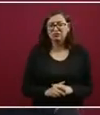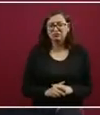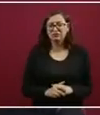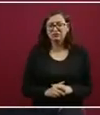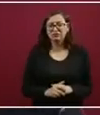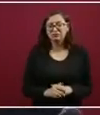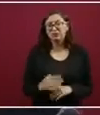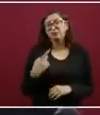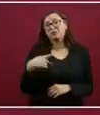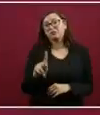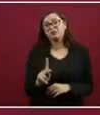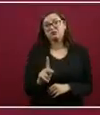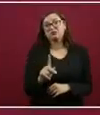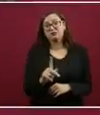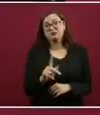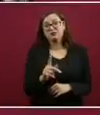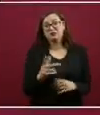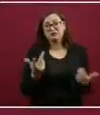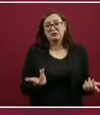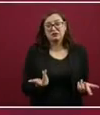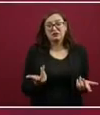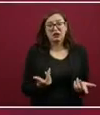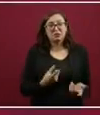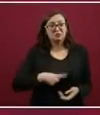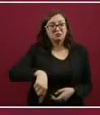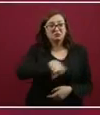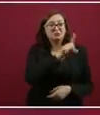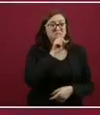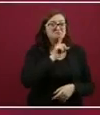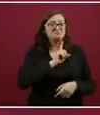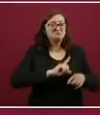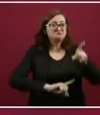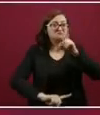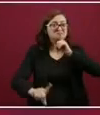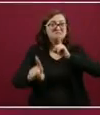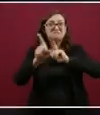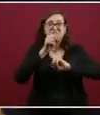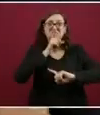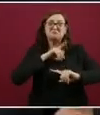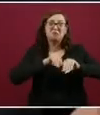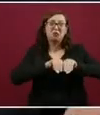los columnistas, vean los periódicos y